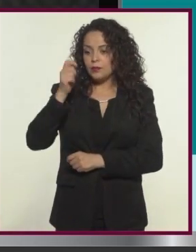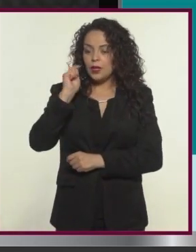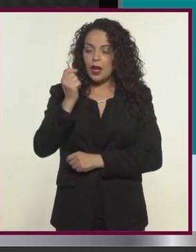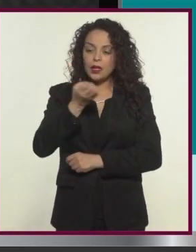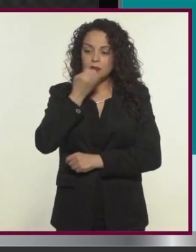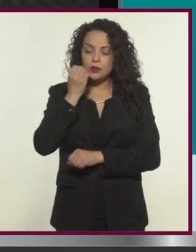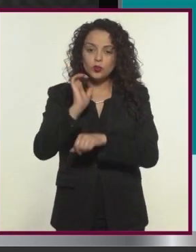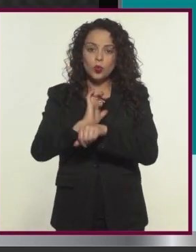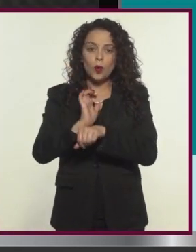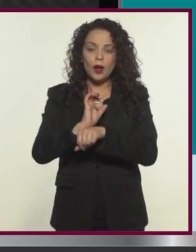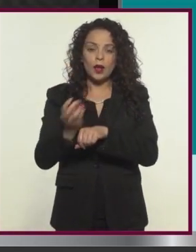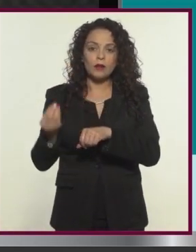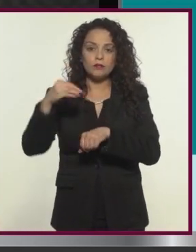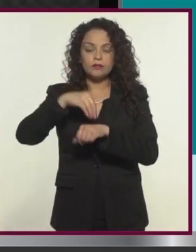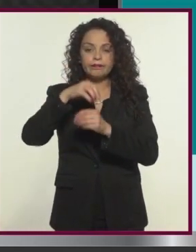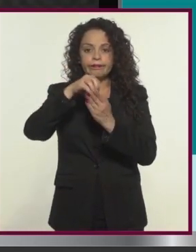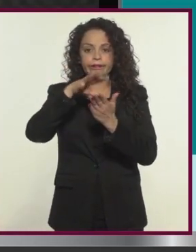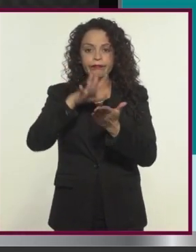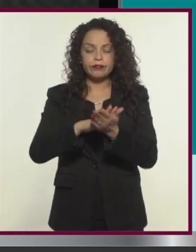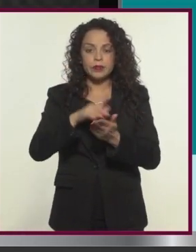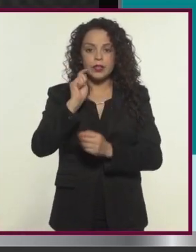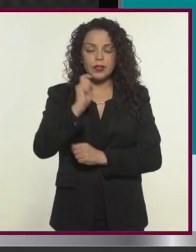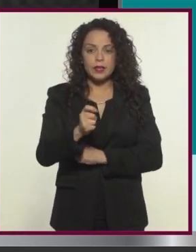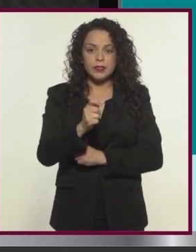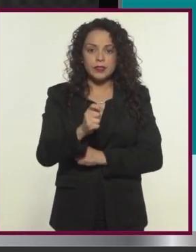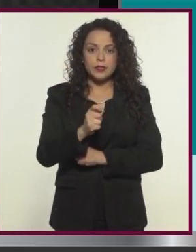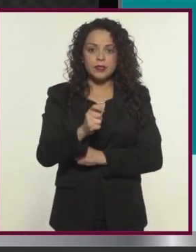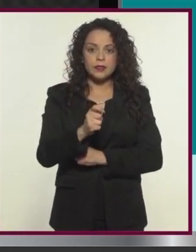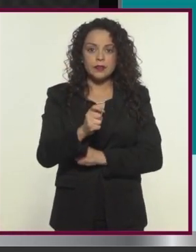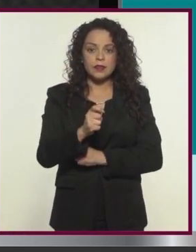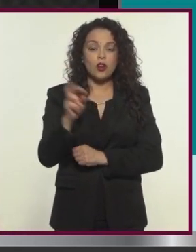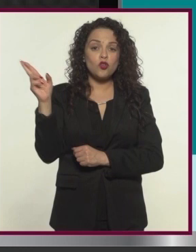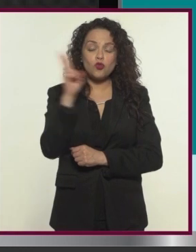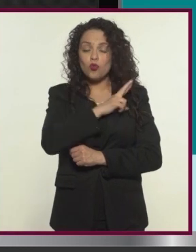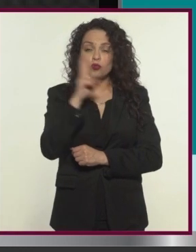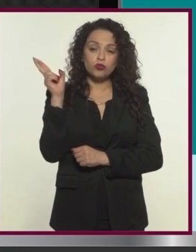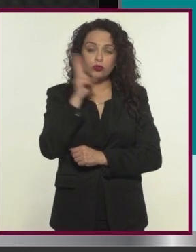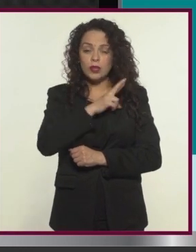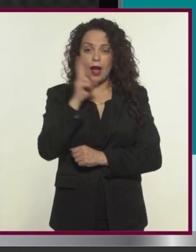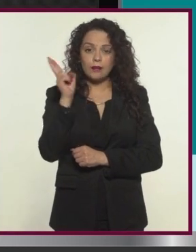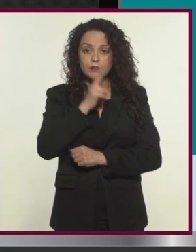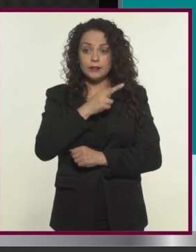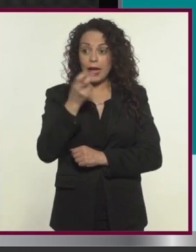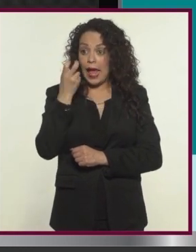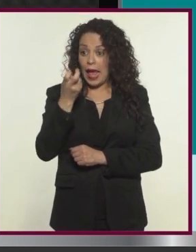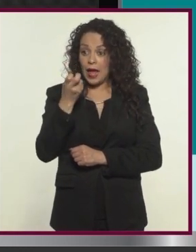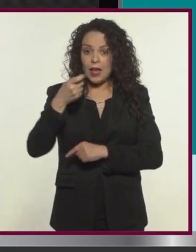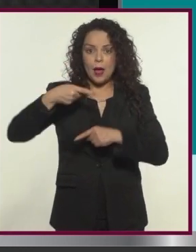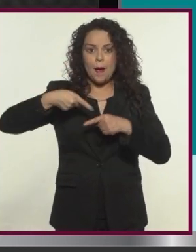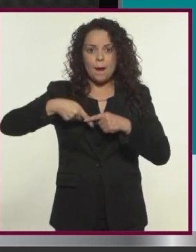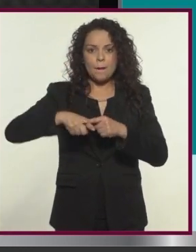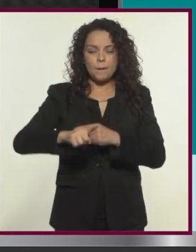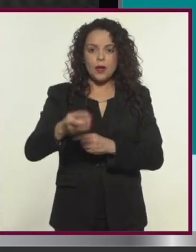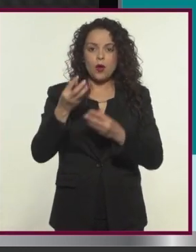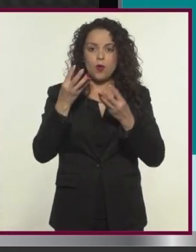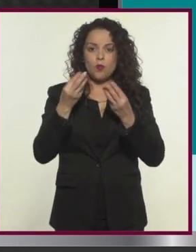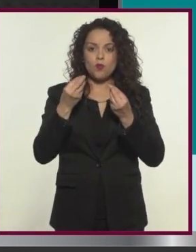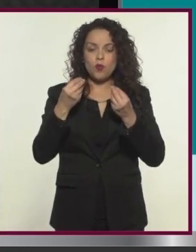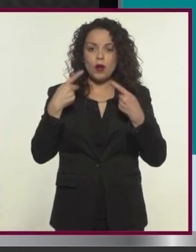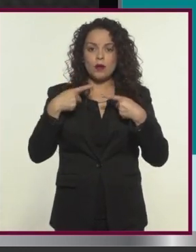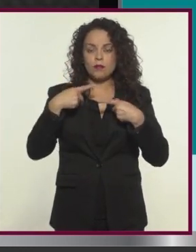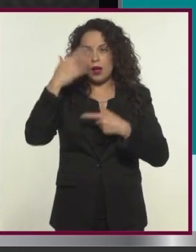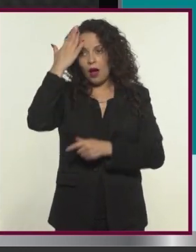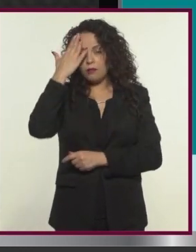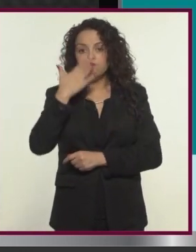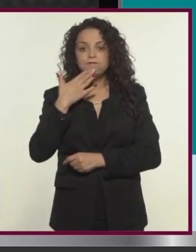primera escuela de cine que hay registro en la historia, que es la Escuela de Cine Rusa, que de ahí salen